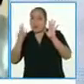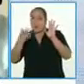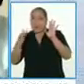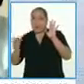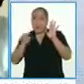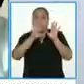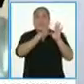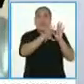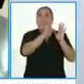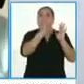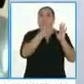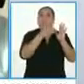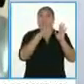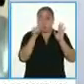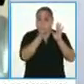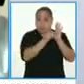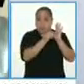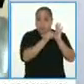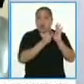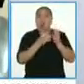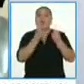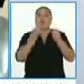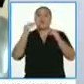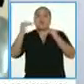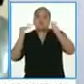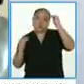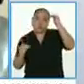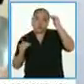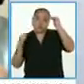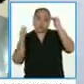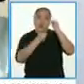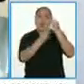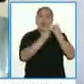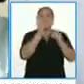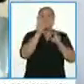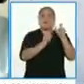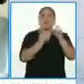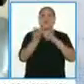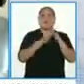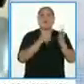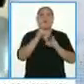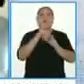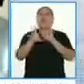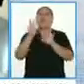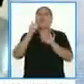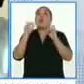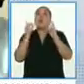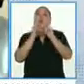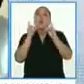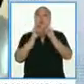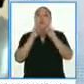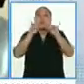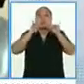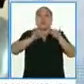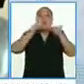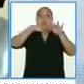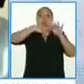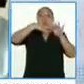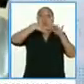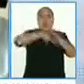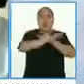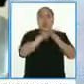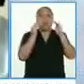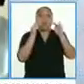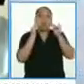de que la diferencia es porque muchos de los fallecidos lamentablemente al no encontrar camas se quedan en sus domicilios,